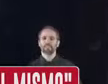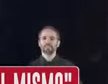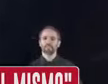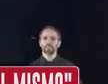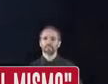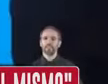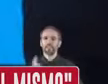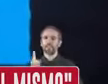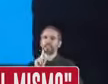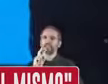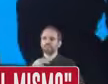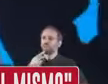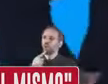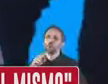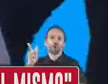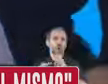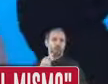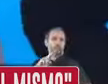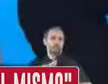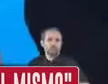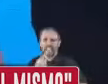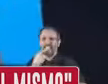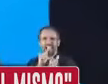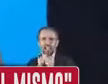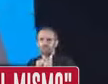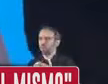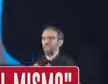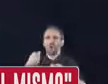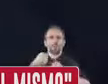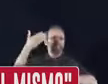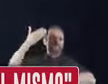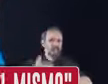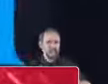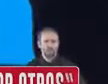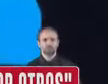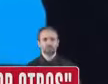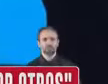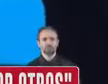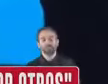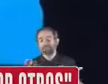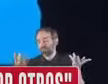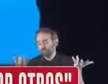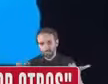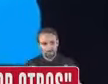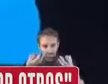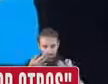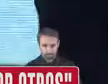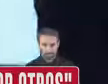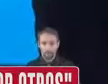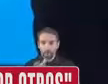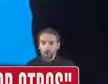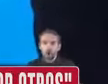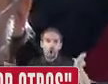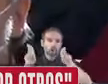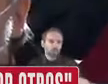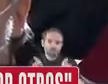los tarifazos las industrias los comercios cerrados fin otra vez